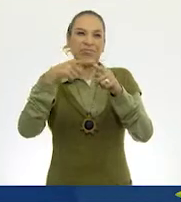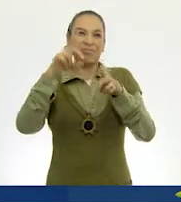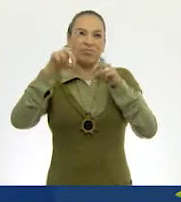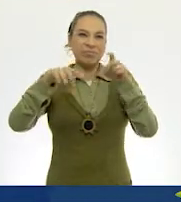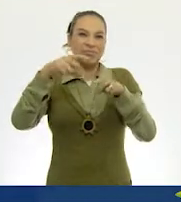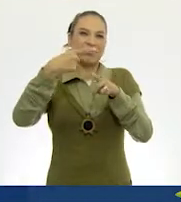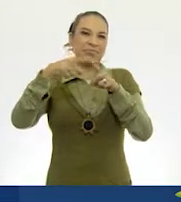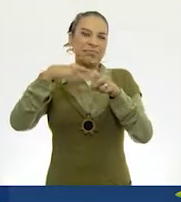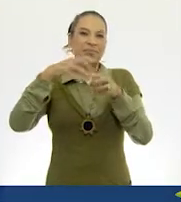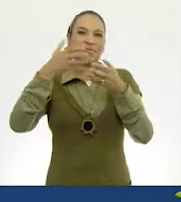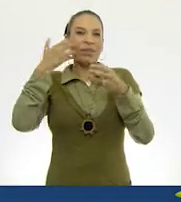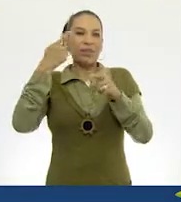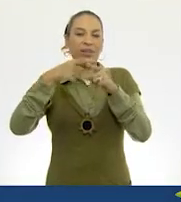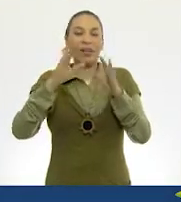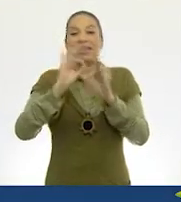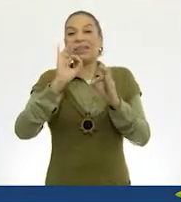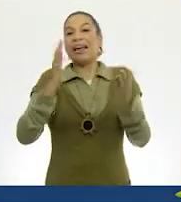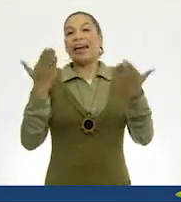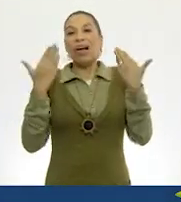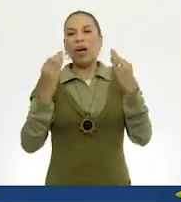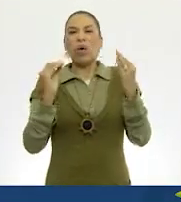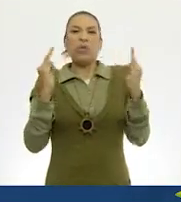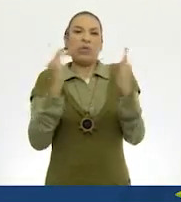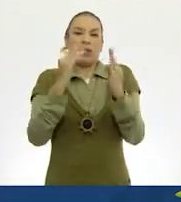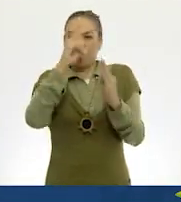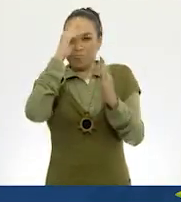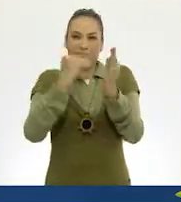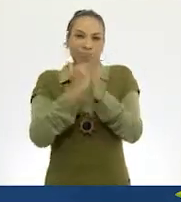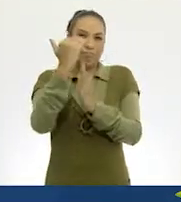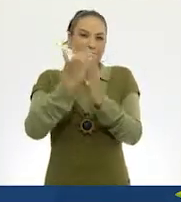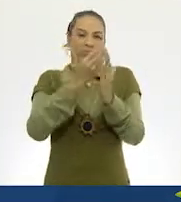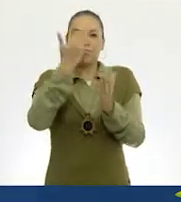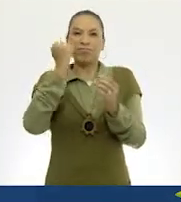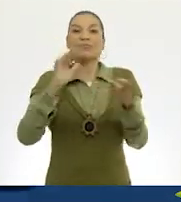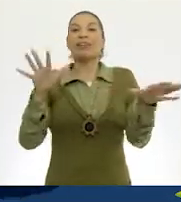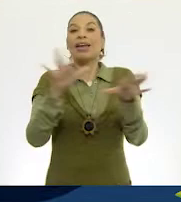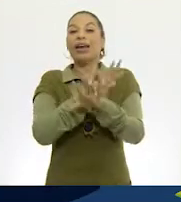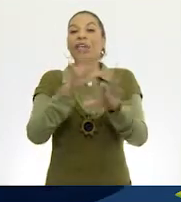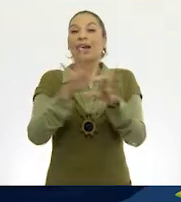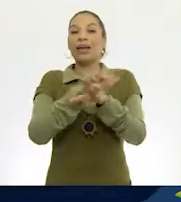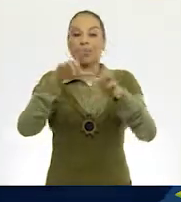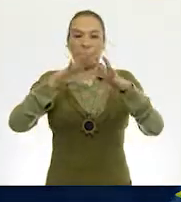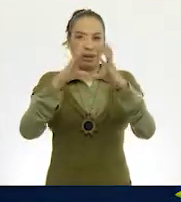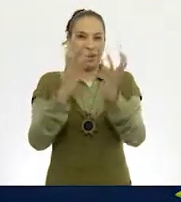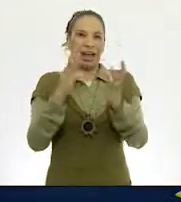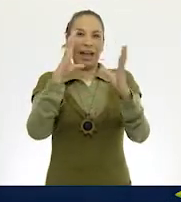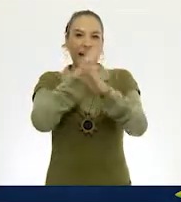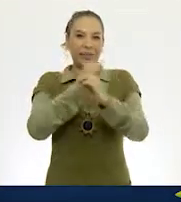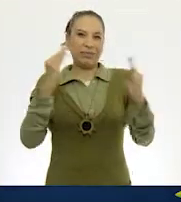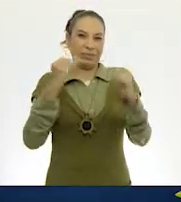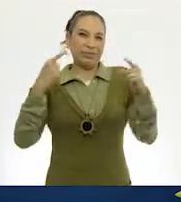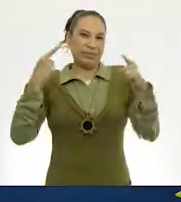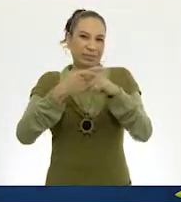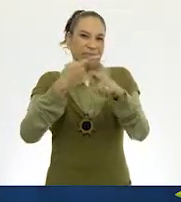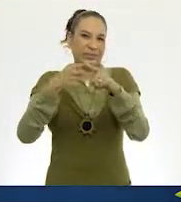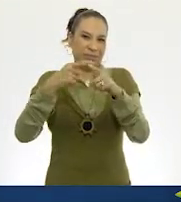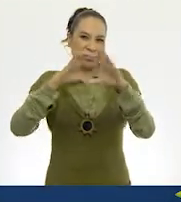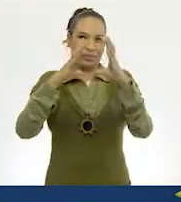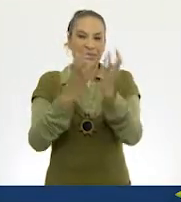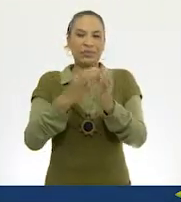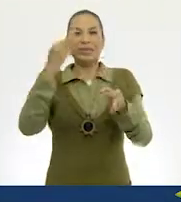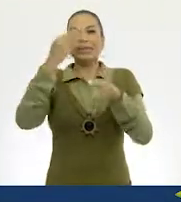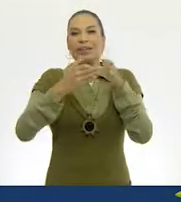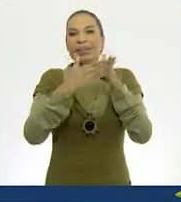Sea por exceso de frío o de calor, la hipótesis propone que los cambios que presentó el clima a nivel global a final